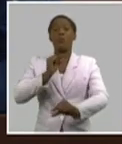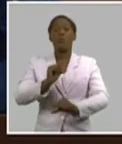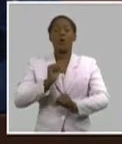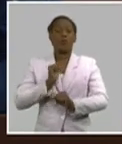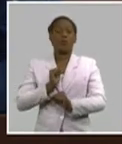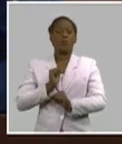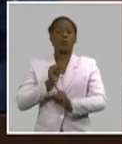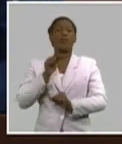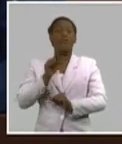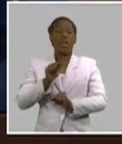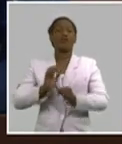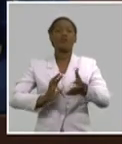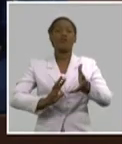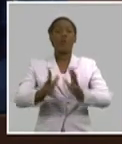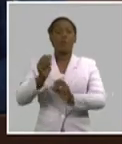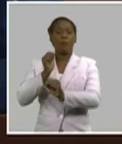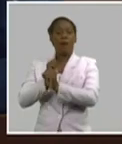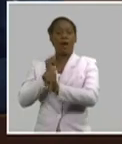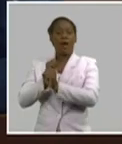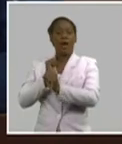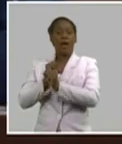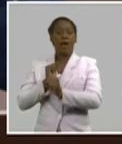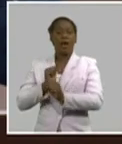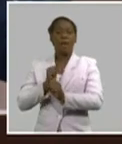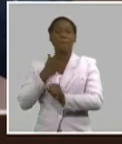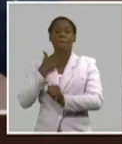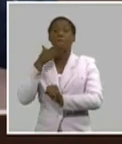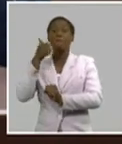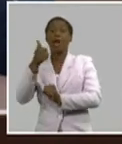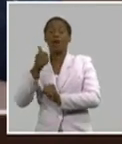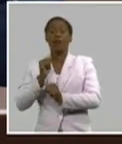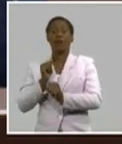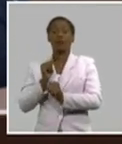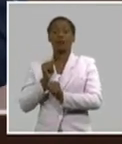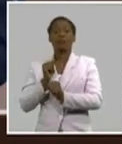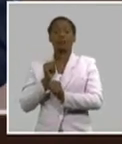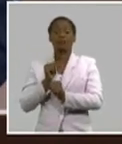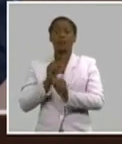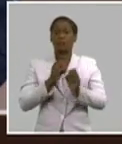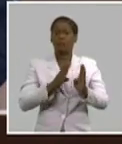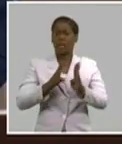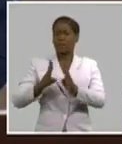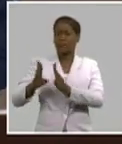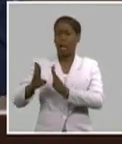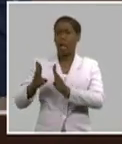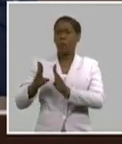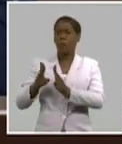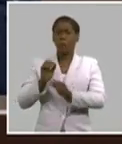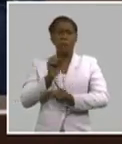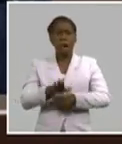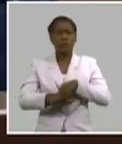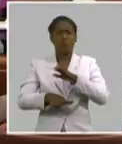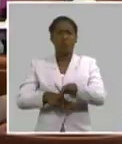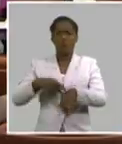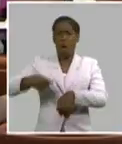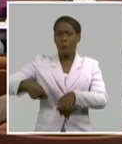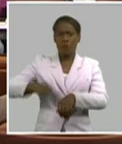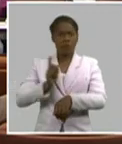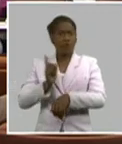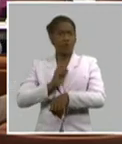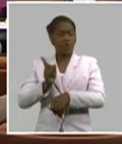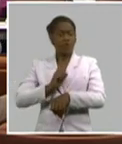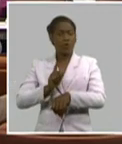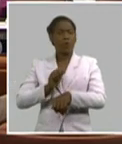¿Por qué es estratégico? Porque responde a una estrategia. De hecho, aquí estamos en el camino de una estrategia que no la vamos a aprobar aquí. Aquí lo que estamos aprobando es